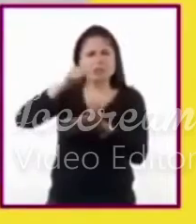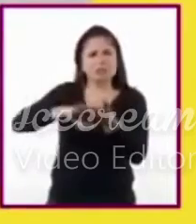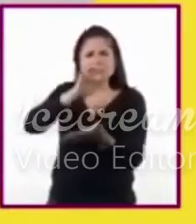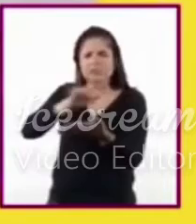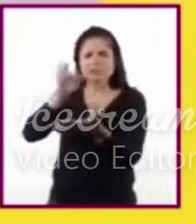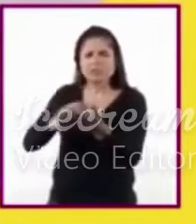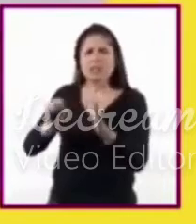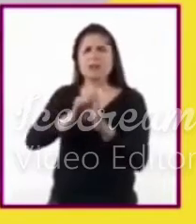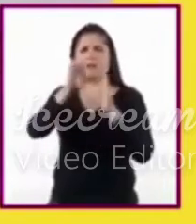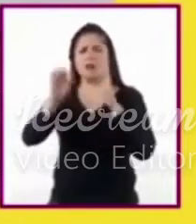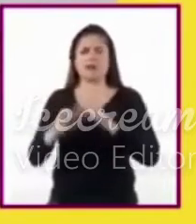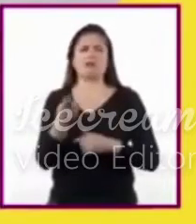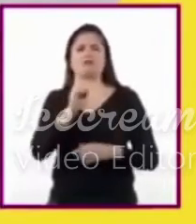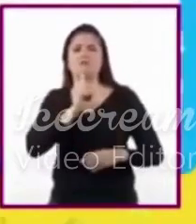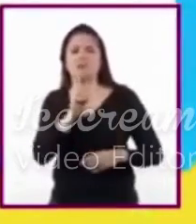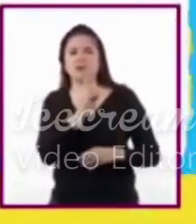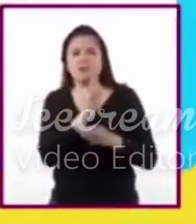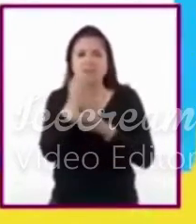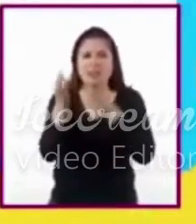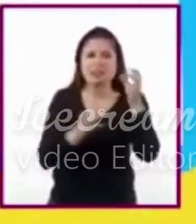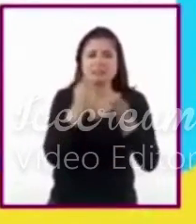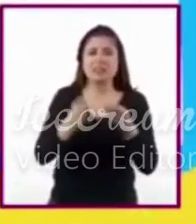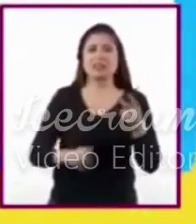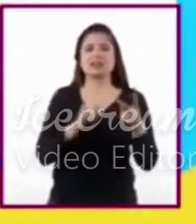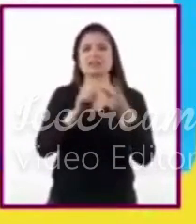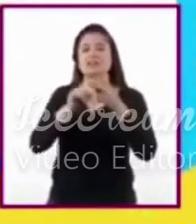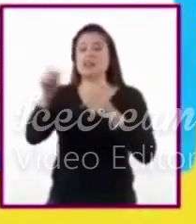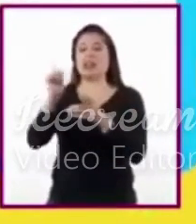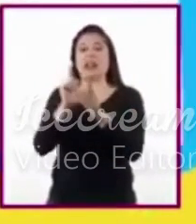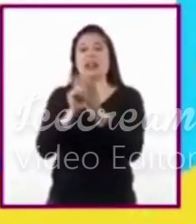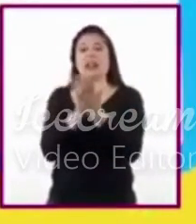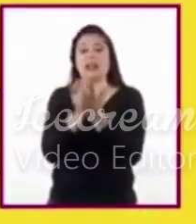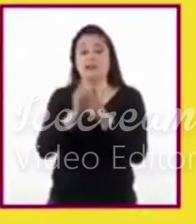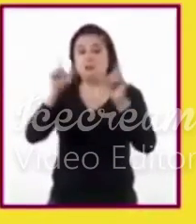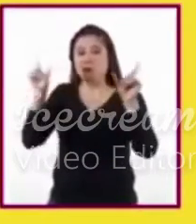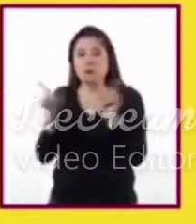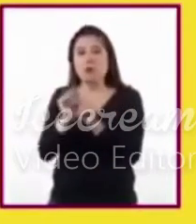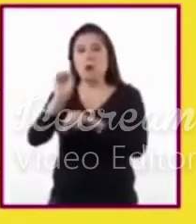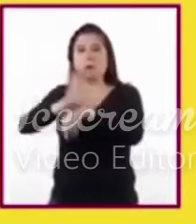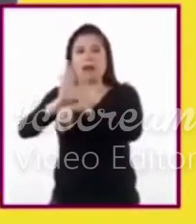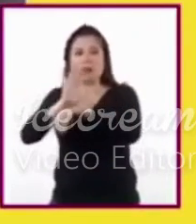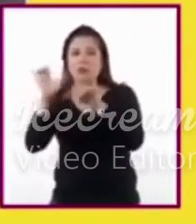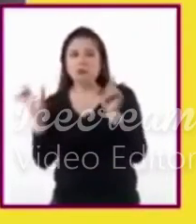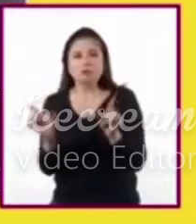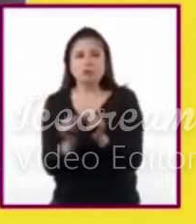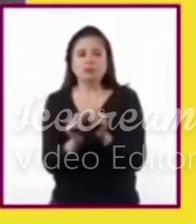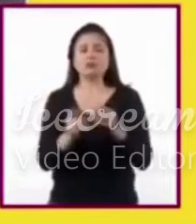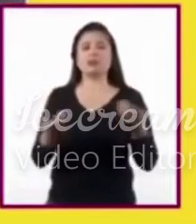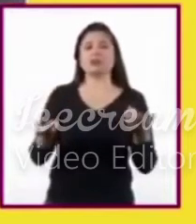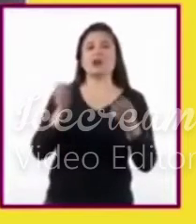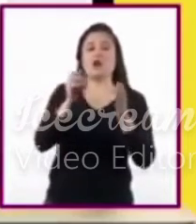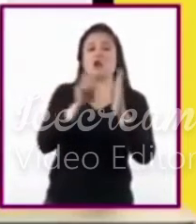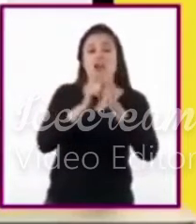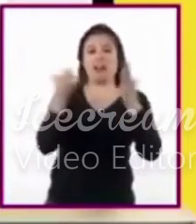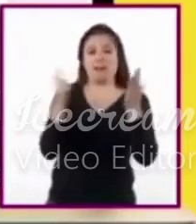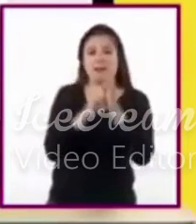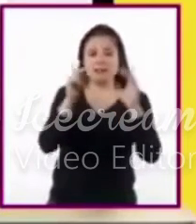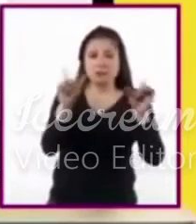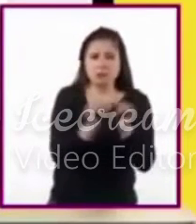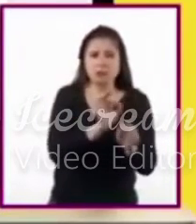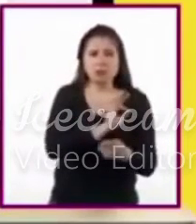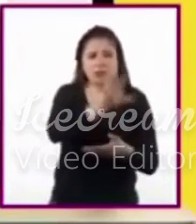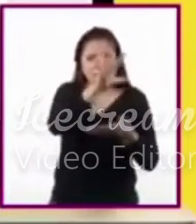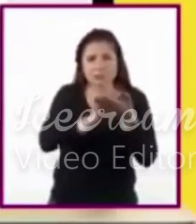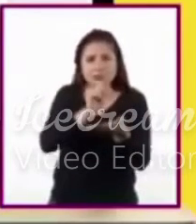ejemplo, de las noticias, de la sinopsis de libros y películas, de artículos de revistas, de